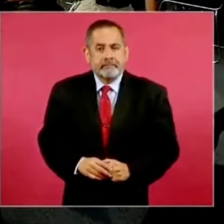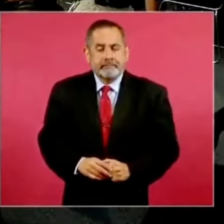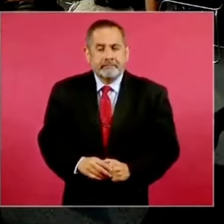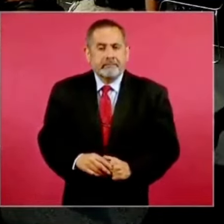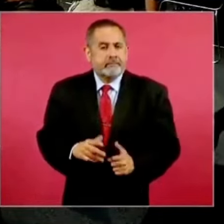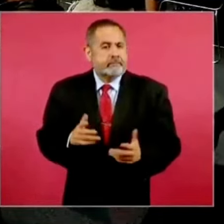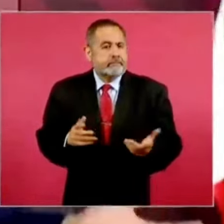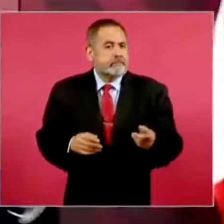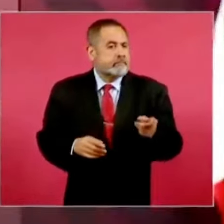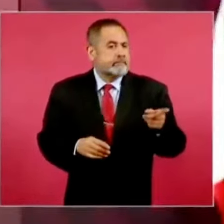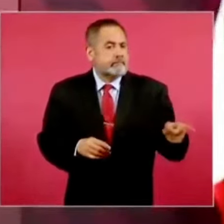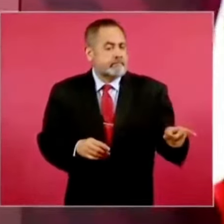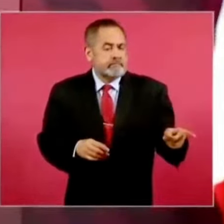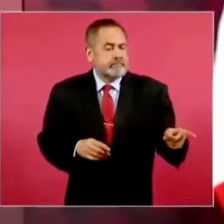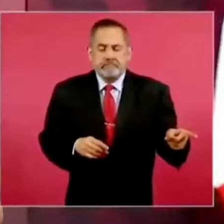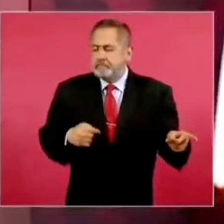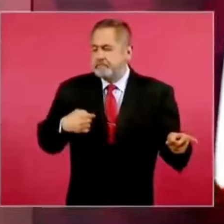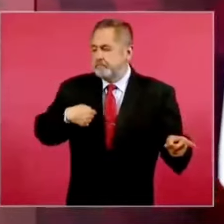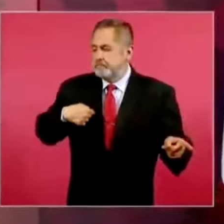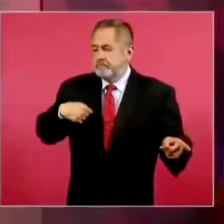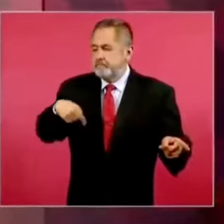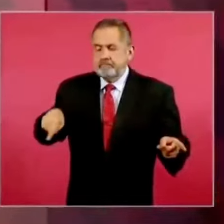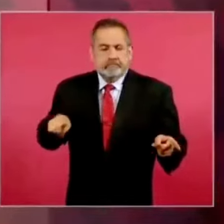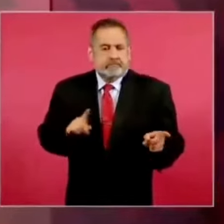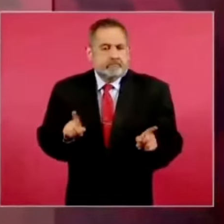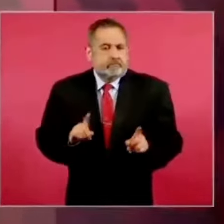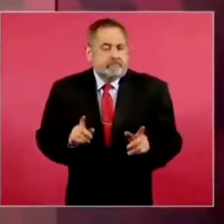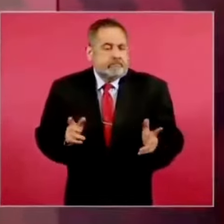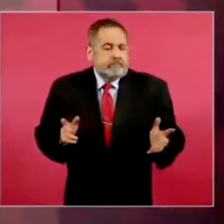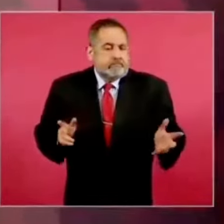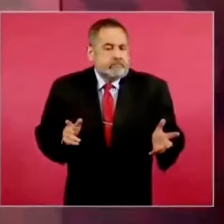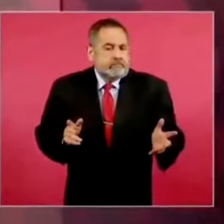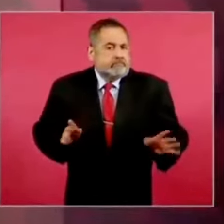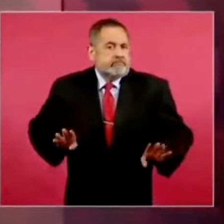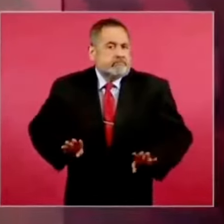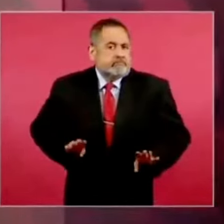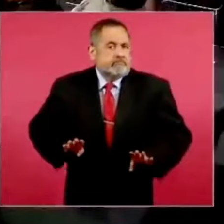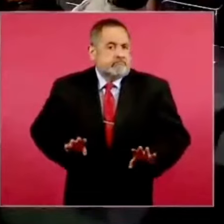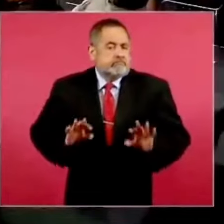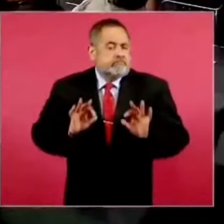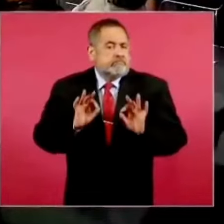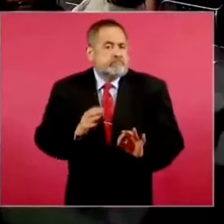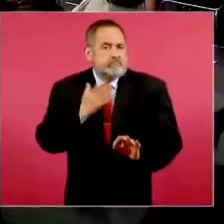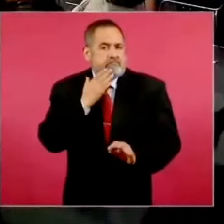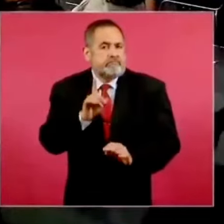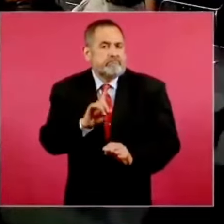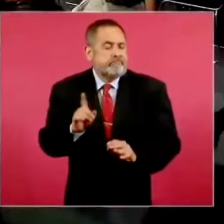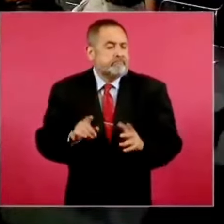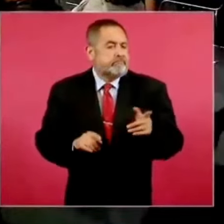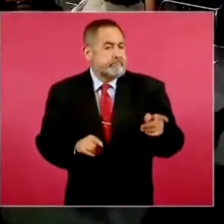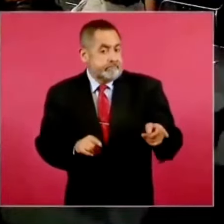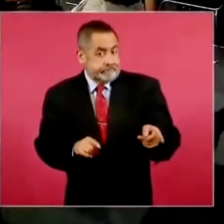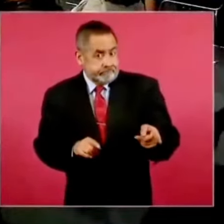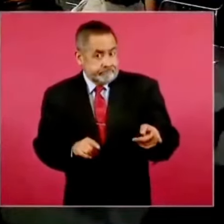ni para él ni para nosotros es conveniente, ¿no?, que esto